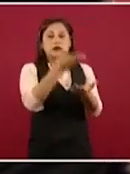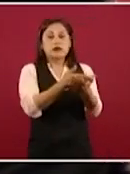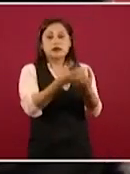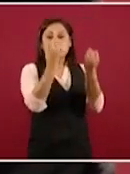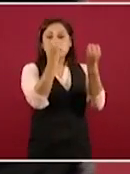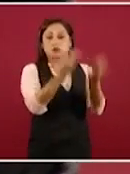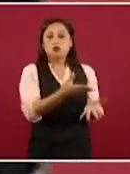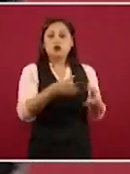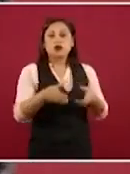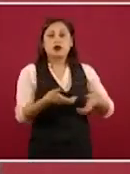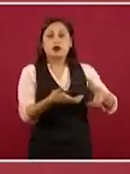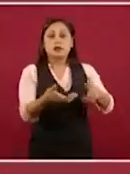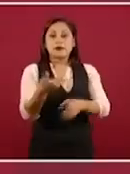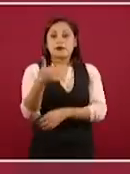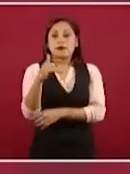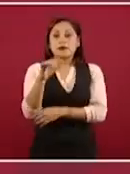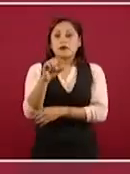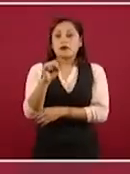de la zona de